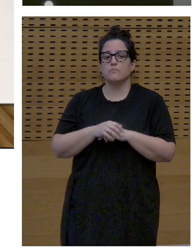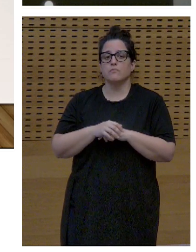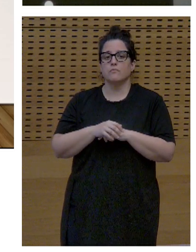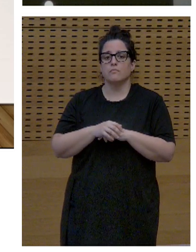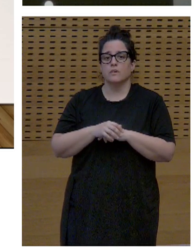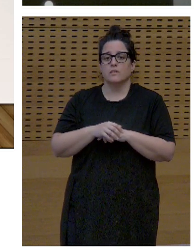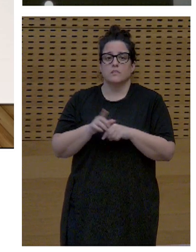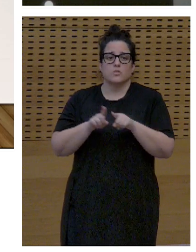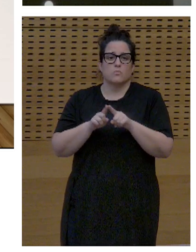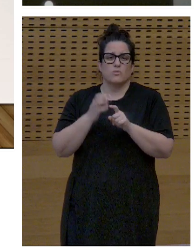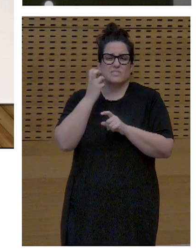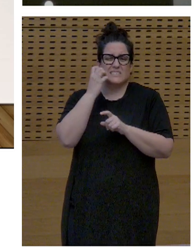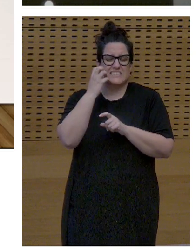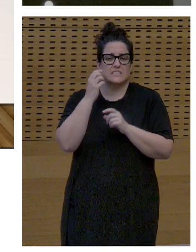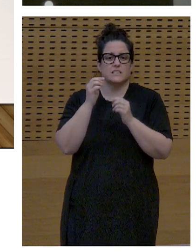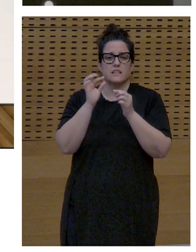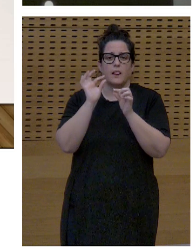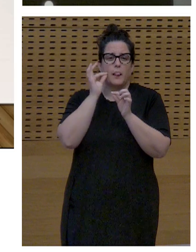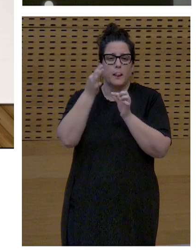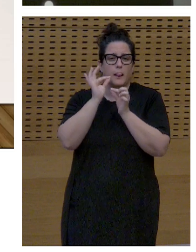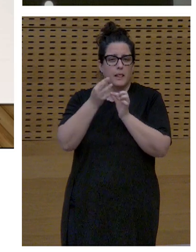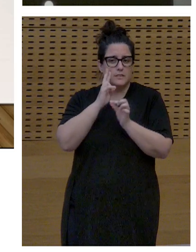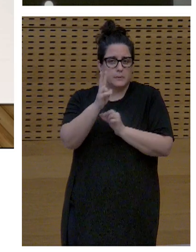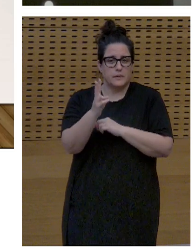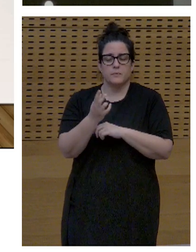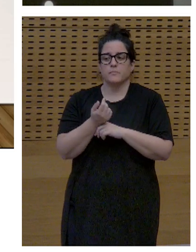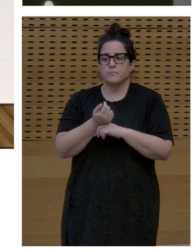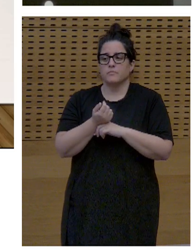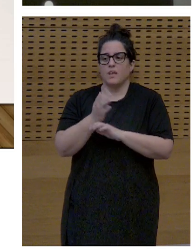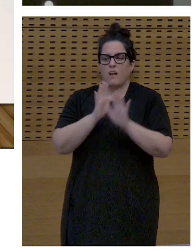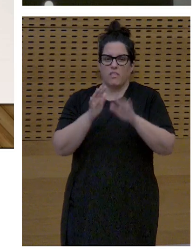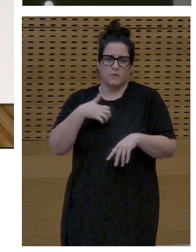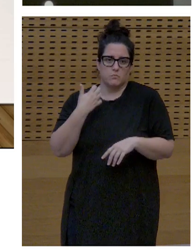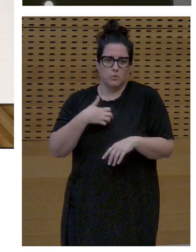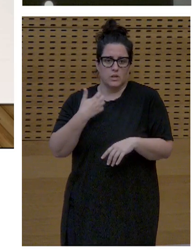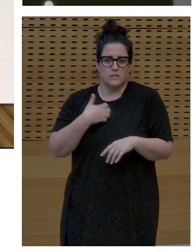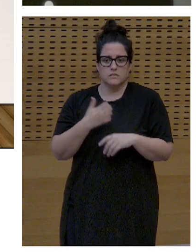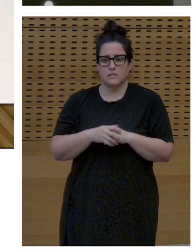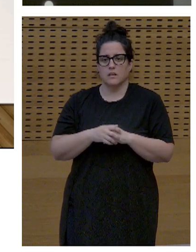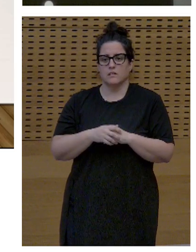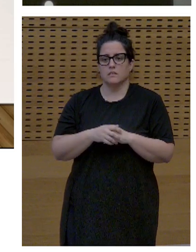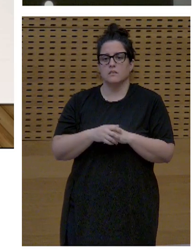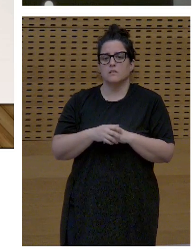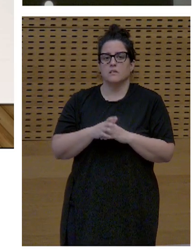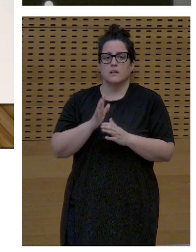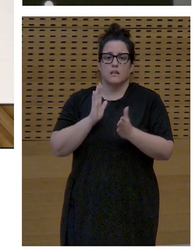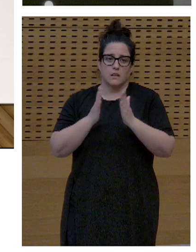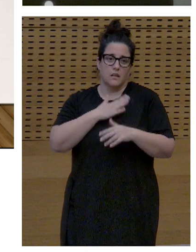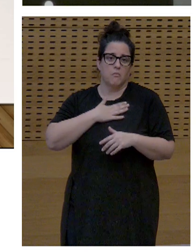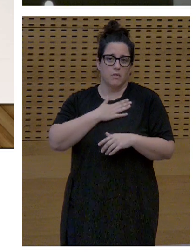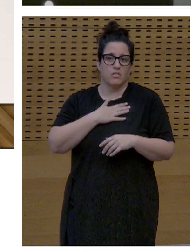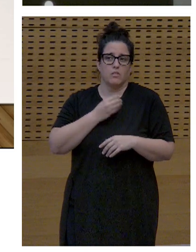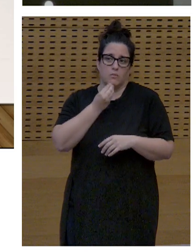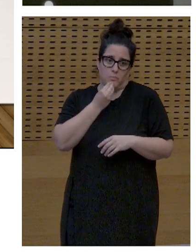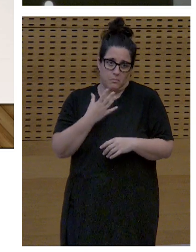una irritación con descamación y que a veces es molesta y tiene un tratamiento bastante agradecido.